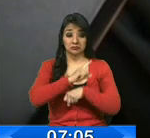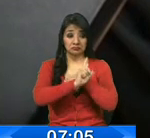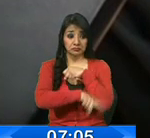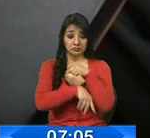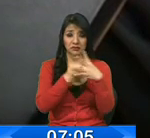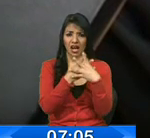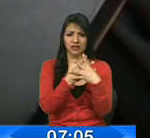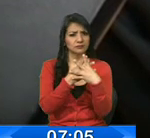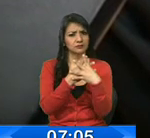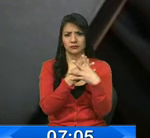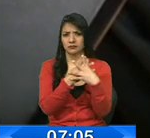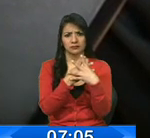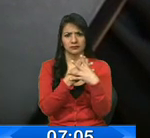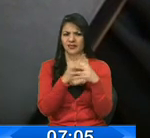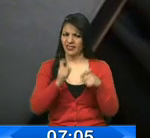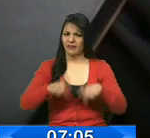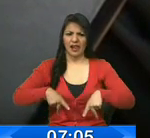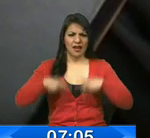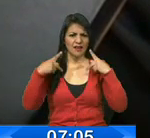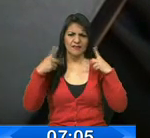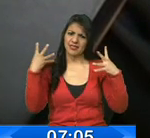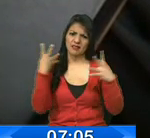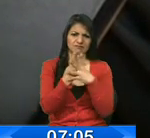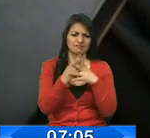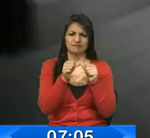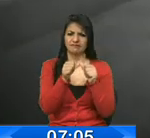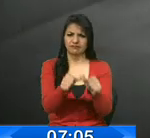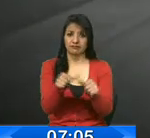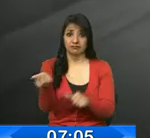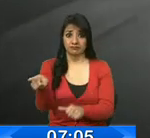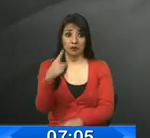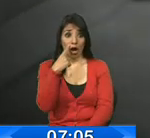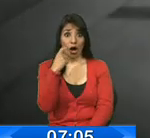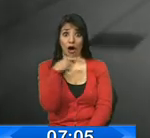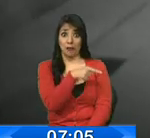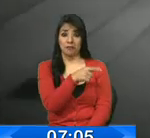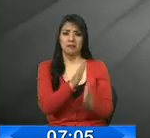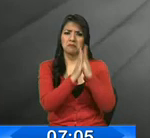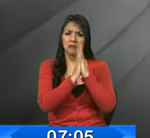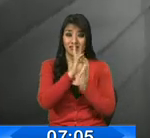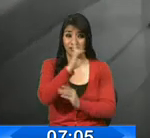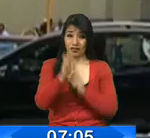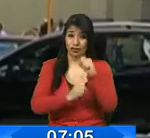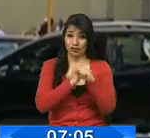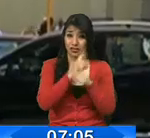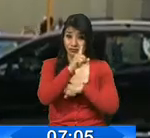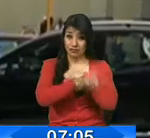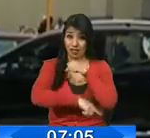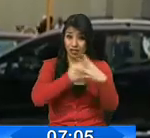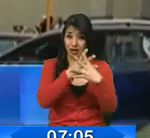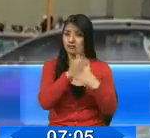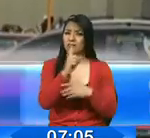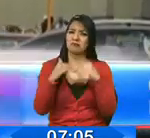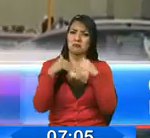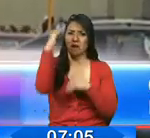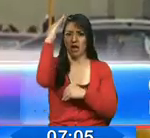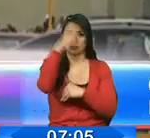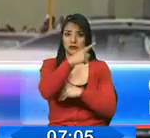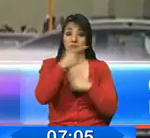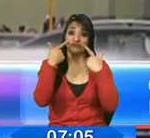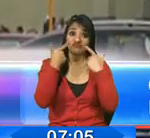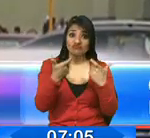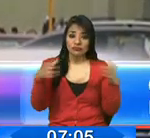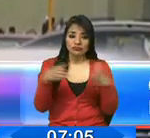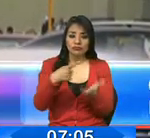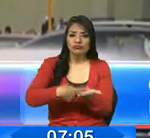darle cadena perpetua. Pedía una pena mayor a los 22 años y en la audiencia de juzgamiento determinaron que el señor, que